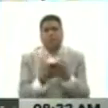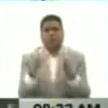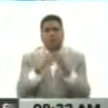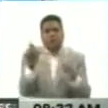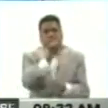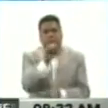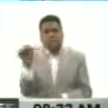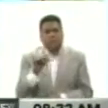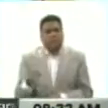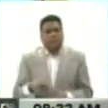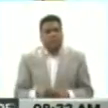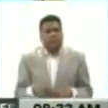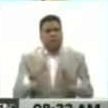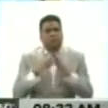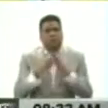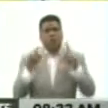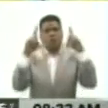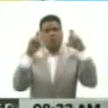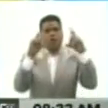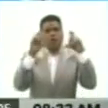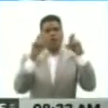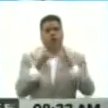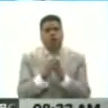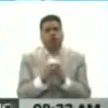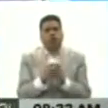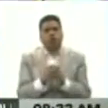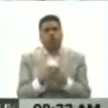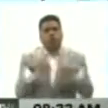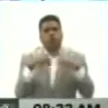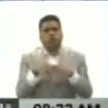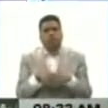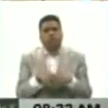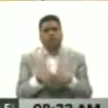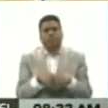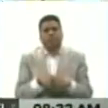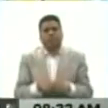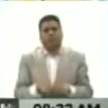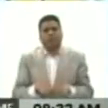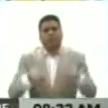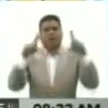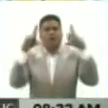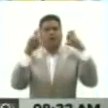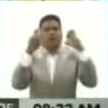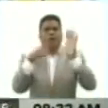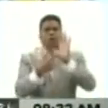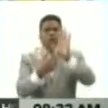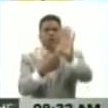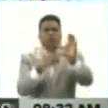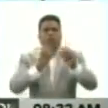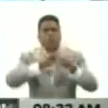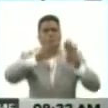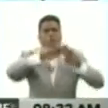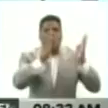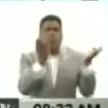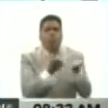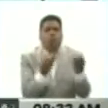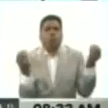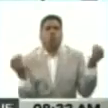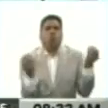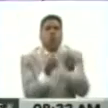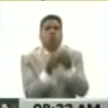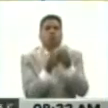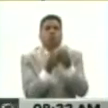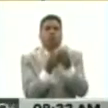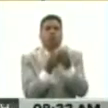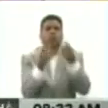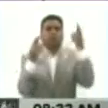que nos envíen una fotografía inédita con el comandante Chávez, como esa que tienes tú, que ha rodado por todo el mundo junto al comandante Chávez, y te invito